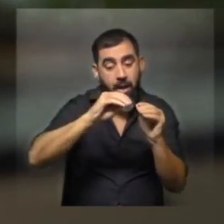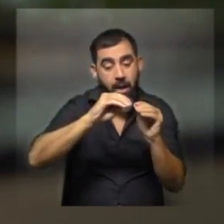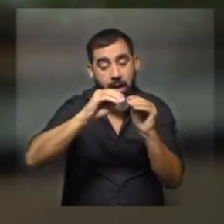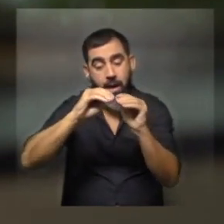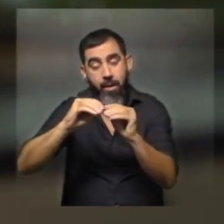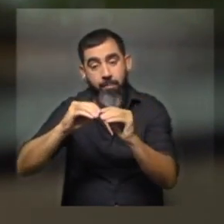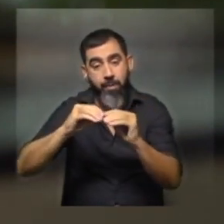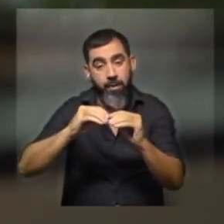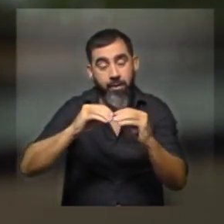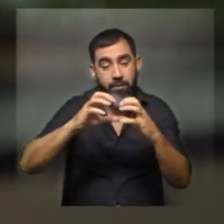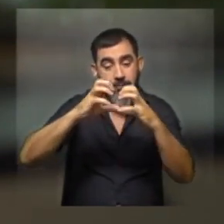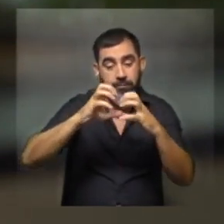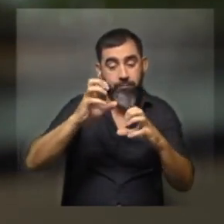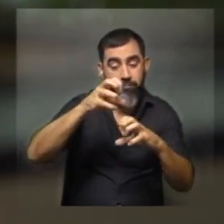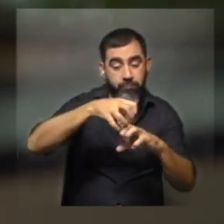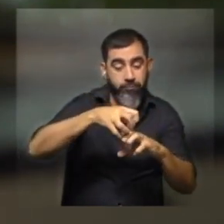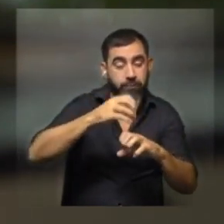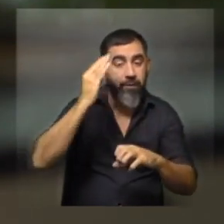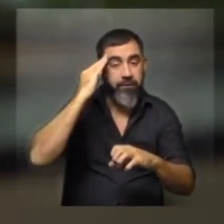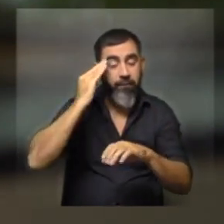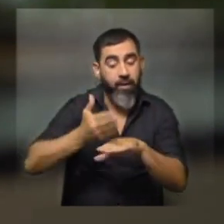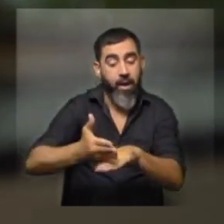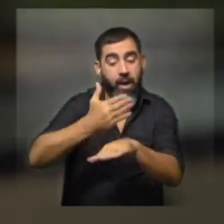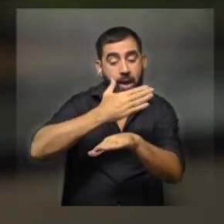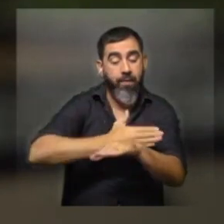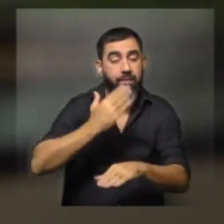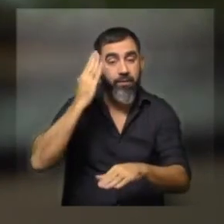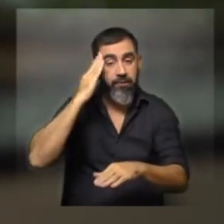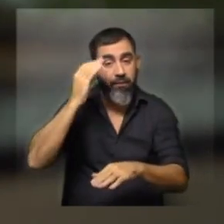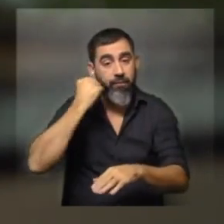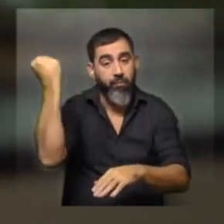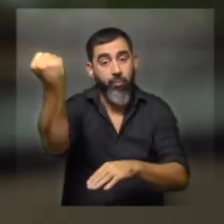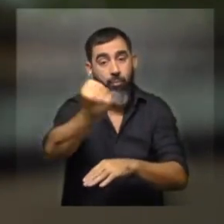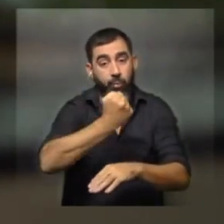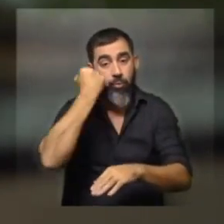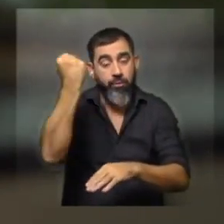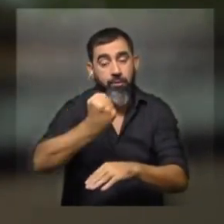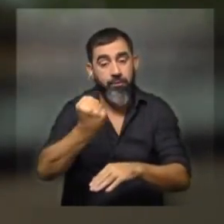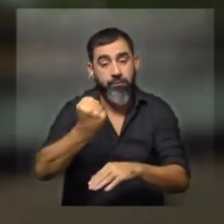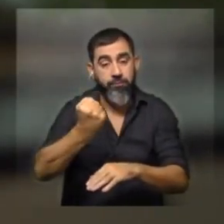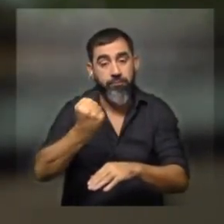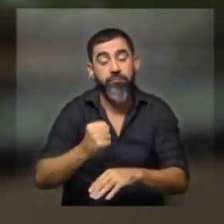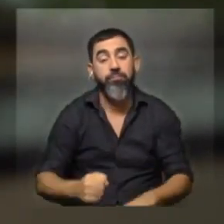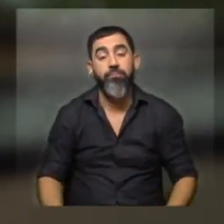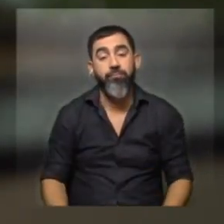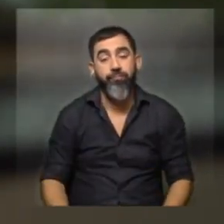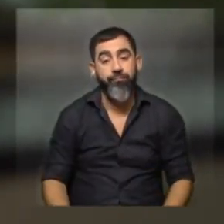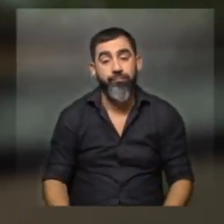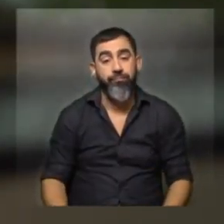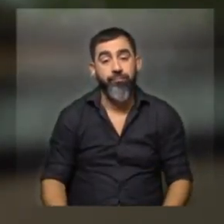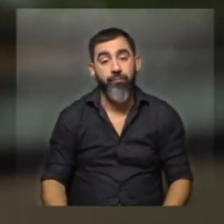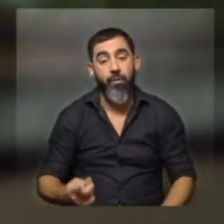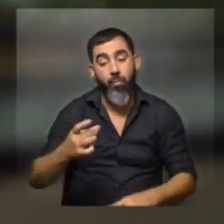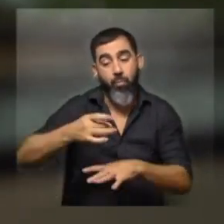tumor. Entonces, saberlo previamente es muy importante. Así digamos,